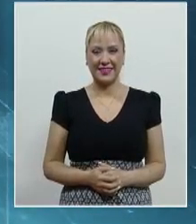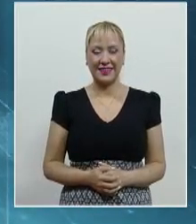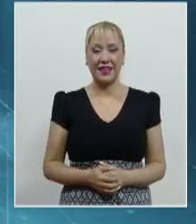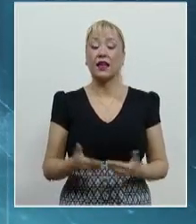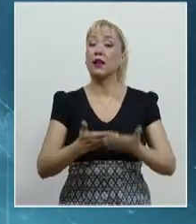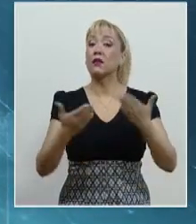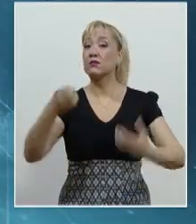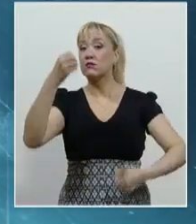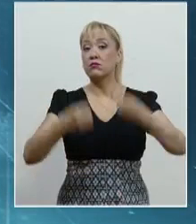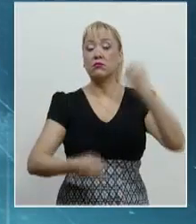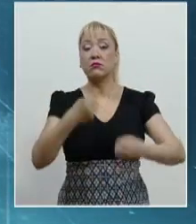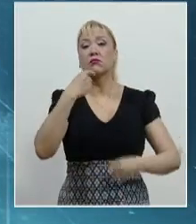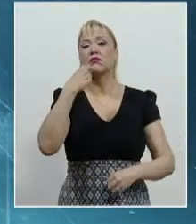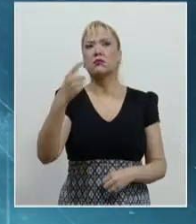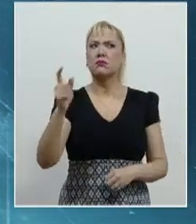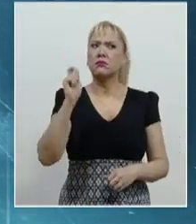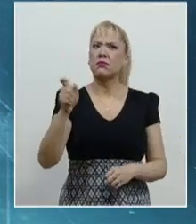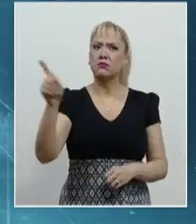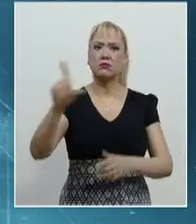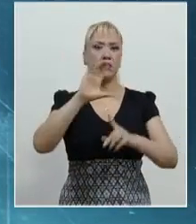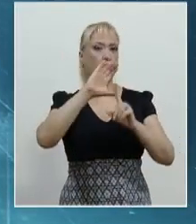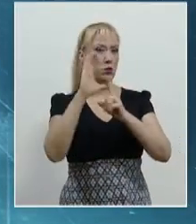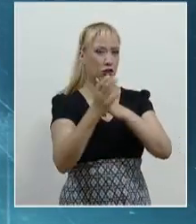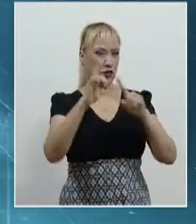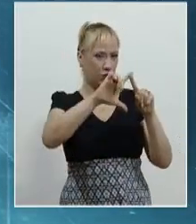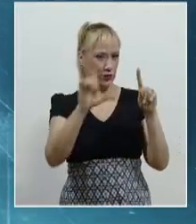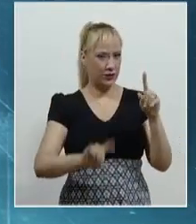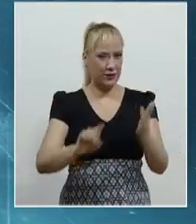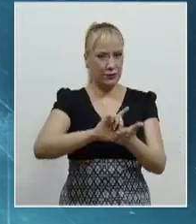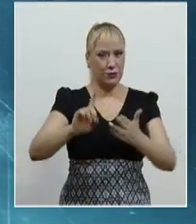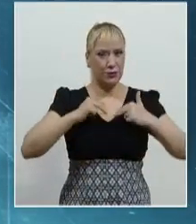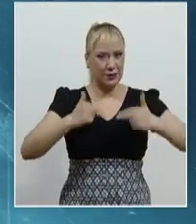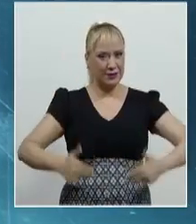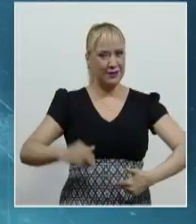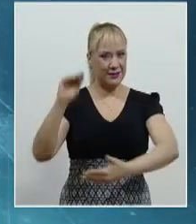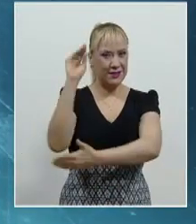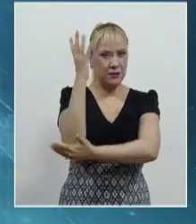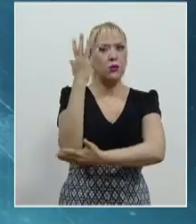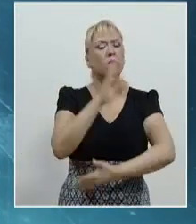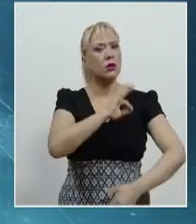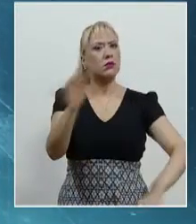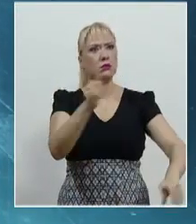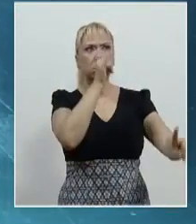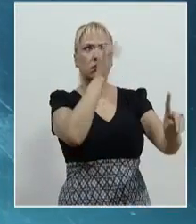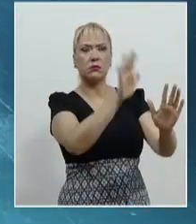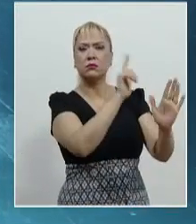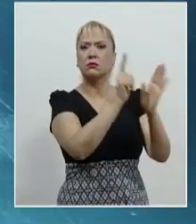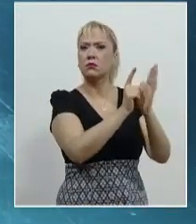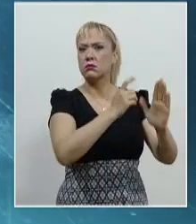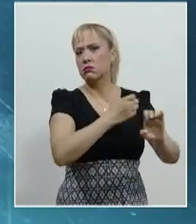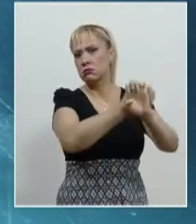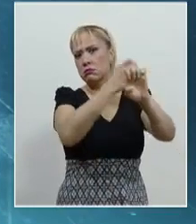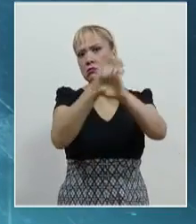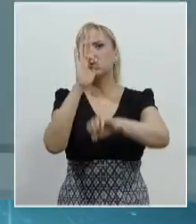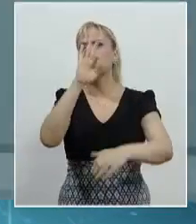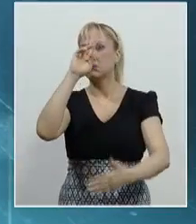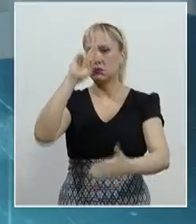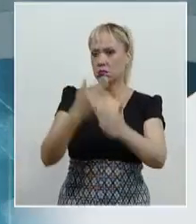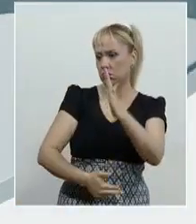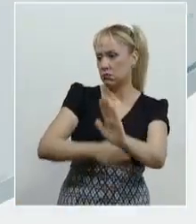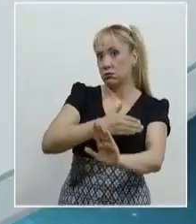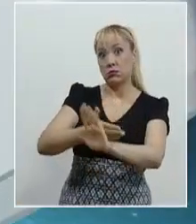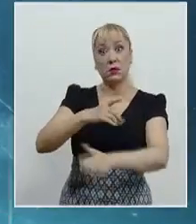La Corte determinó que la Comisión Nacional de Derechos Humanos puede impugnar leyes estatales que violen derechos humanos.